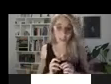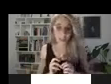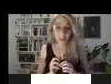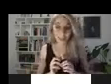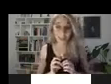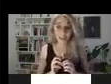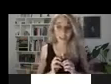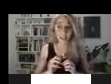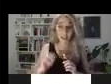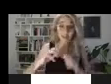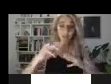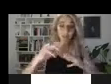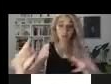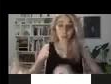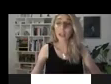parte